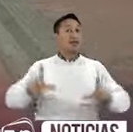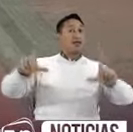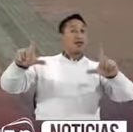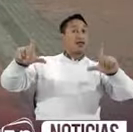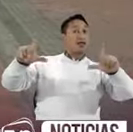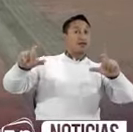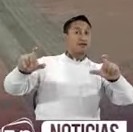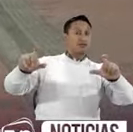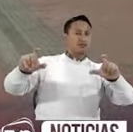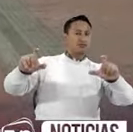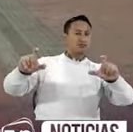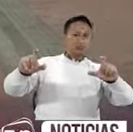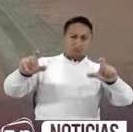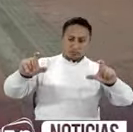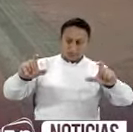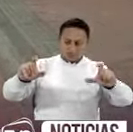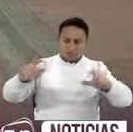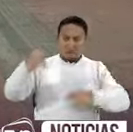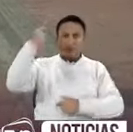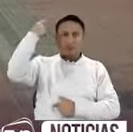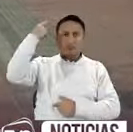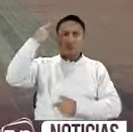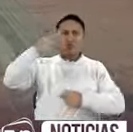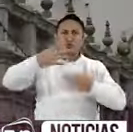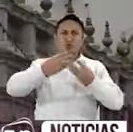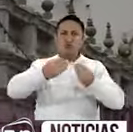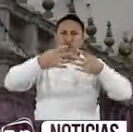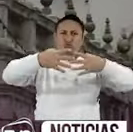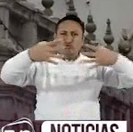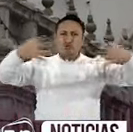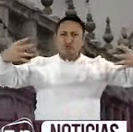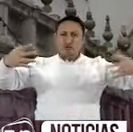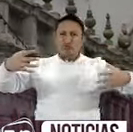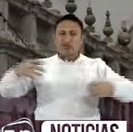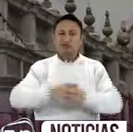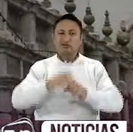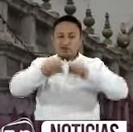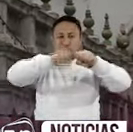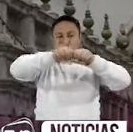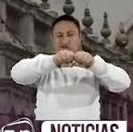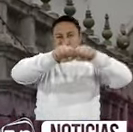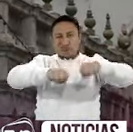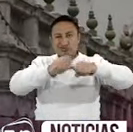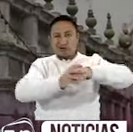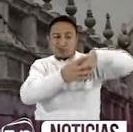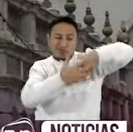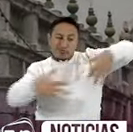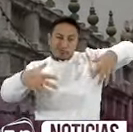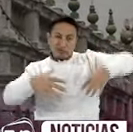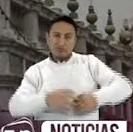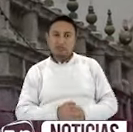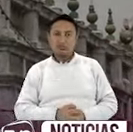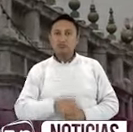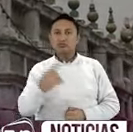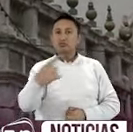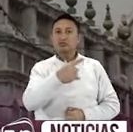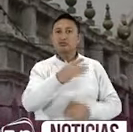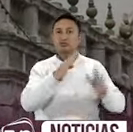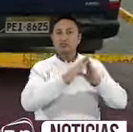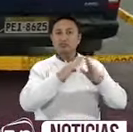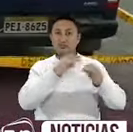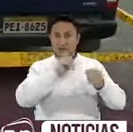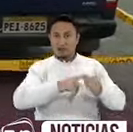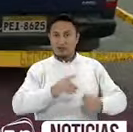fotografía, la bonita postal se ve opacada por la cantidad de cables sueltos, amarrados y hasta expuestos que presentan las fachadas de la